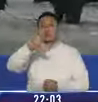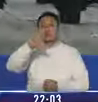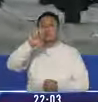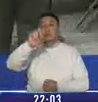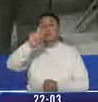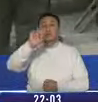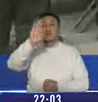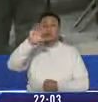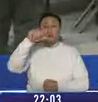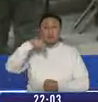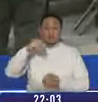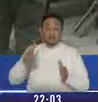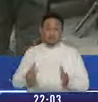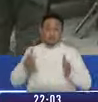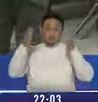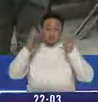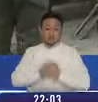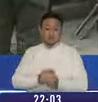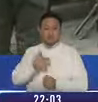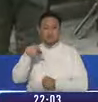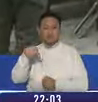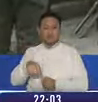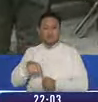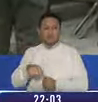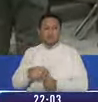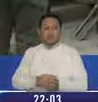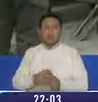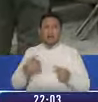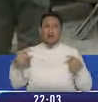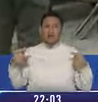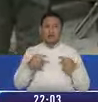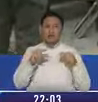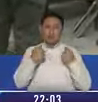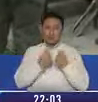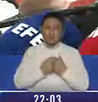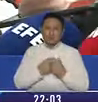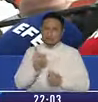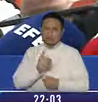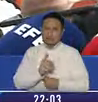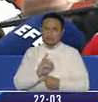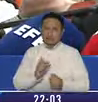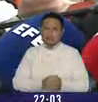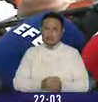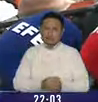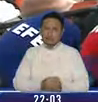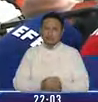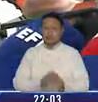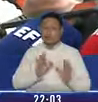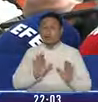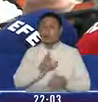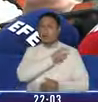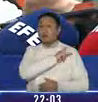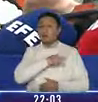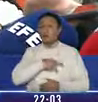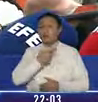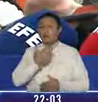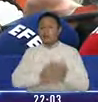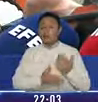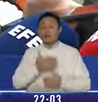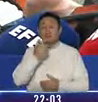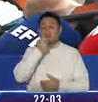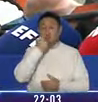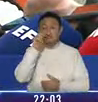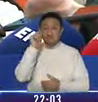celda 11, la víctima. El hecho no tiene que ver con la rivalidad entre pandillas. Es algo personal, puede ser por drogas, puede